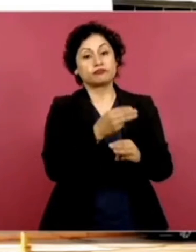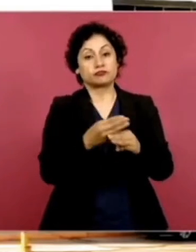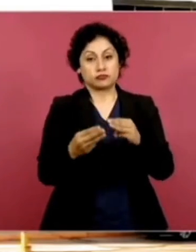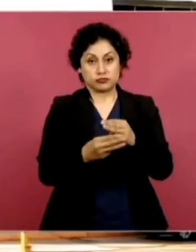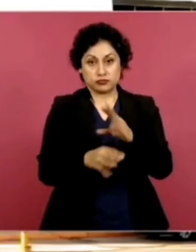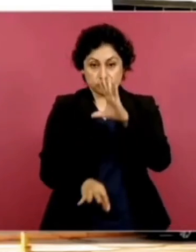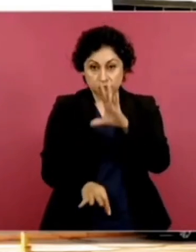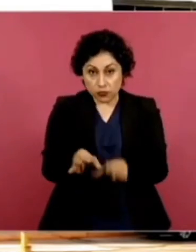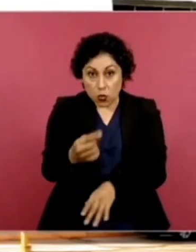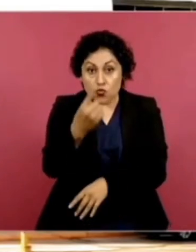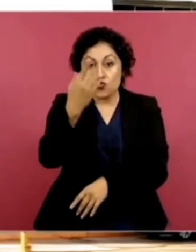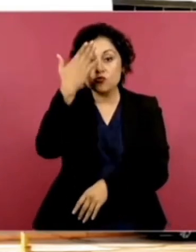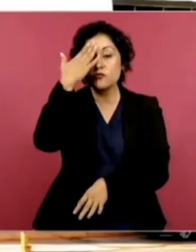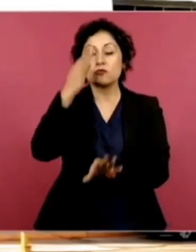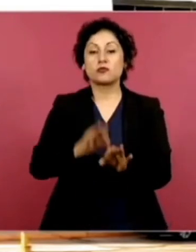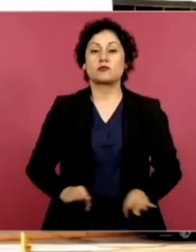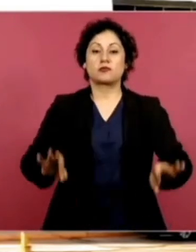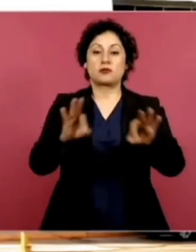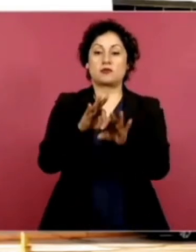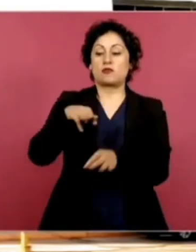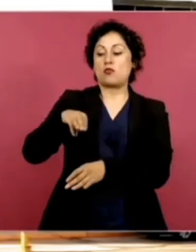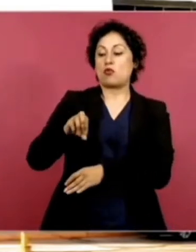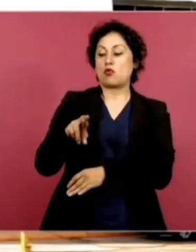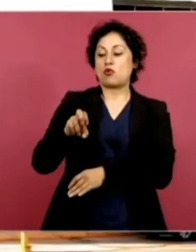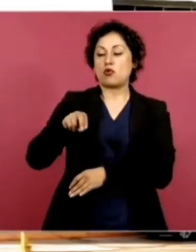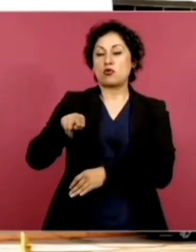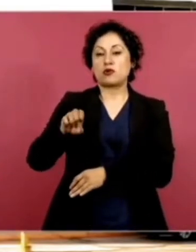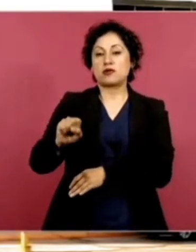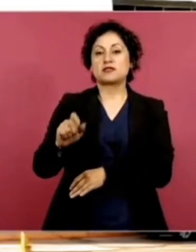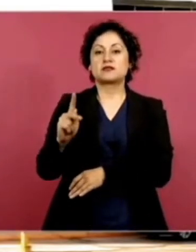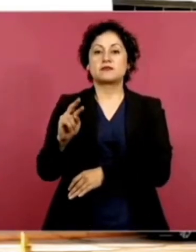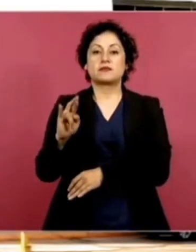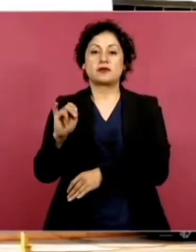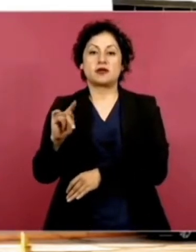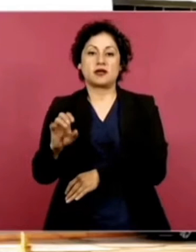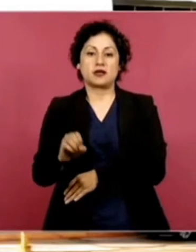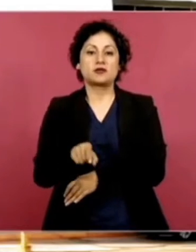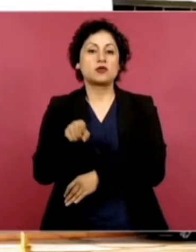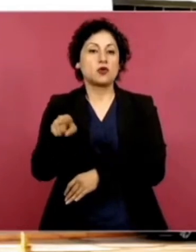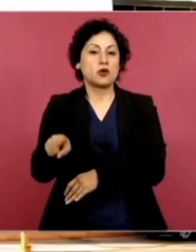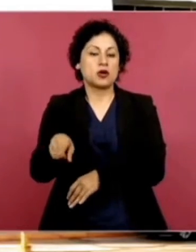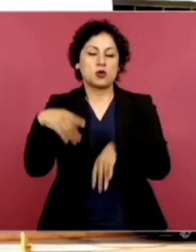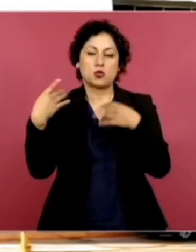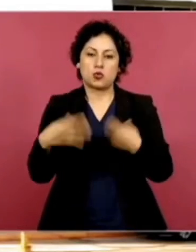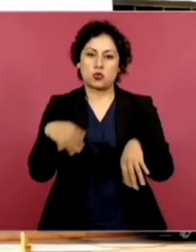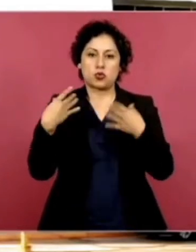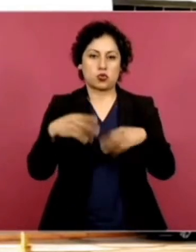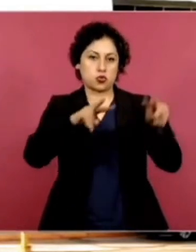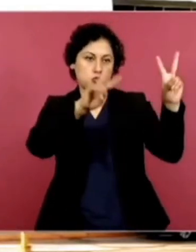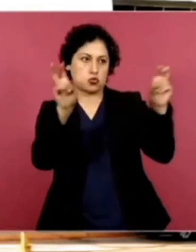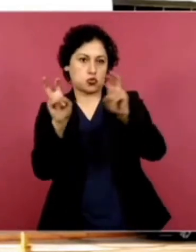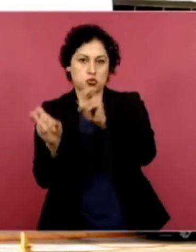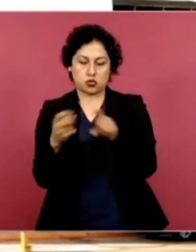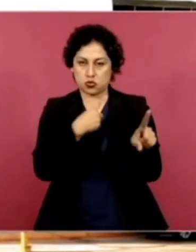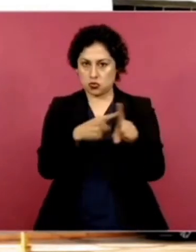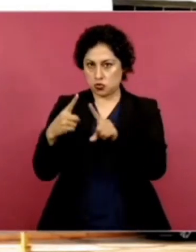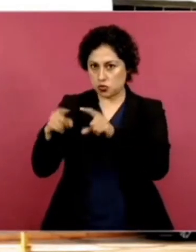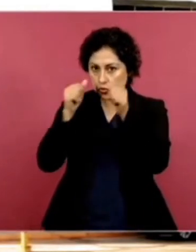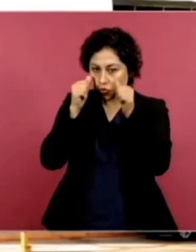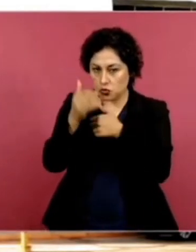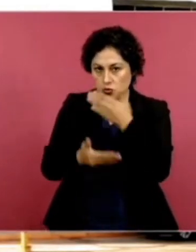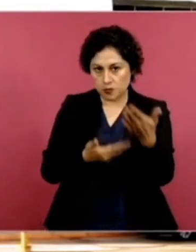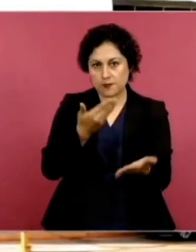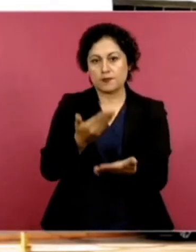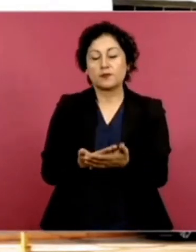emblemático, el Hospital Morones Prieto, que es de alta capacidad resolutiva y con muchas especialidades. Además, se ha